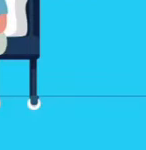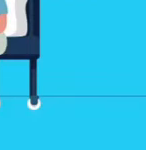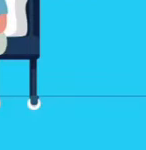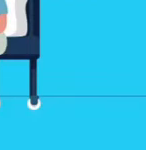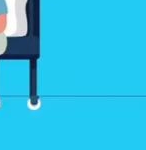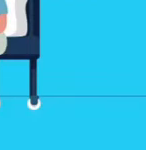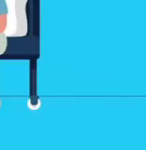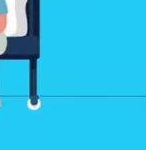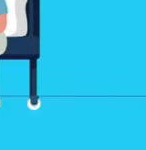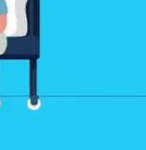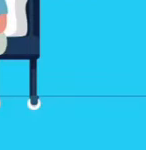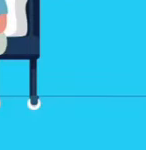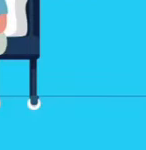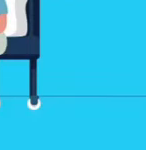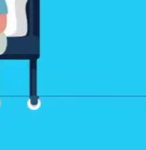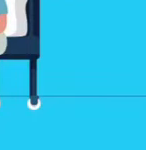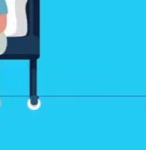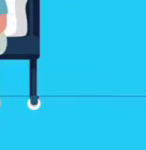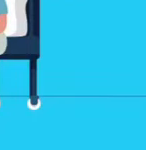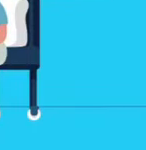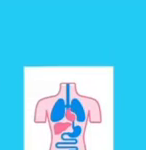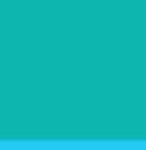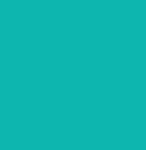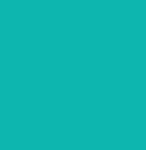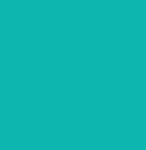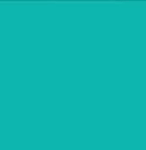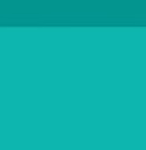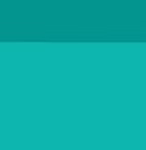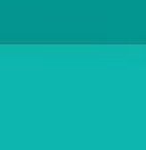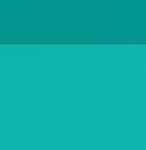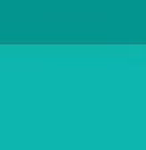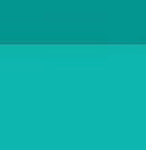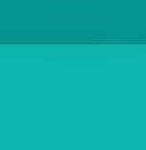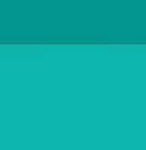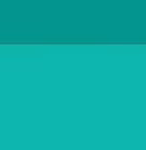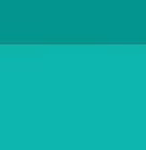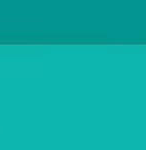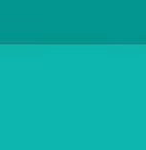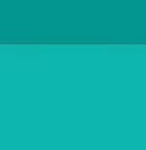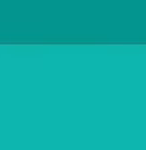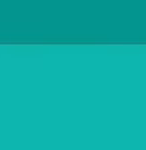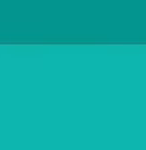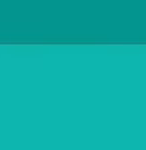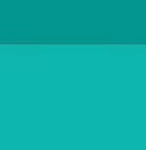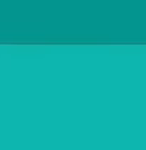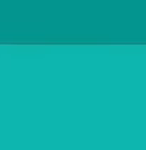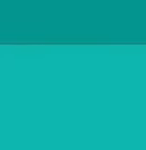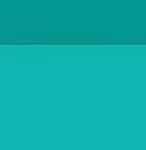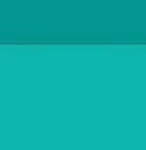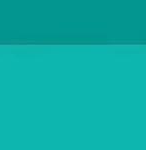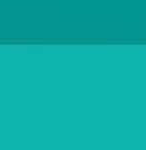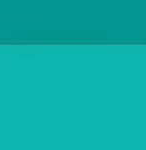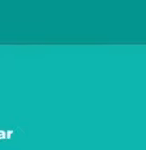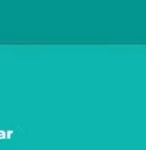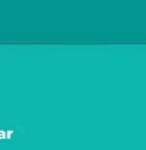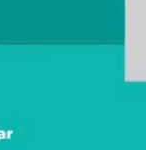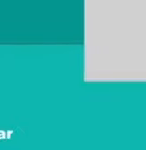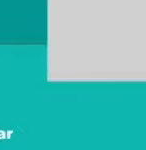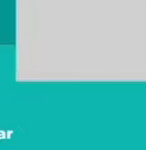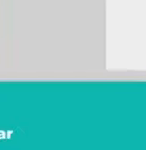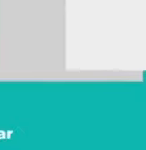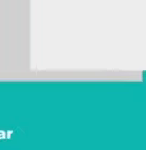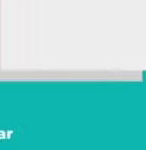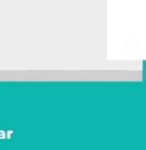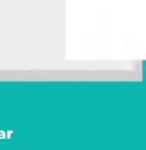educación tutorial del personal médico en formación. En promedio, en los últimos 20 años, de 43,000 aspirantes que presentaron